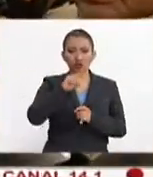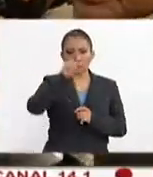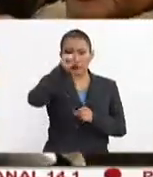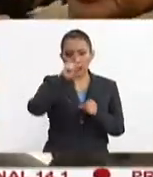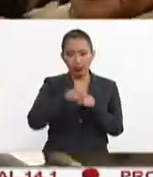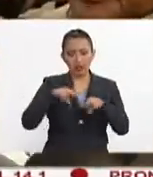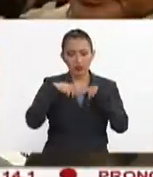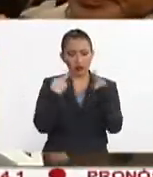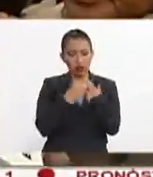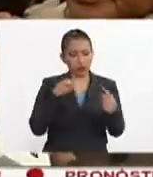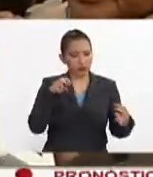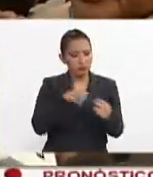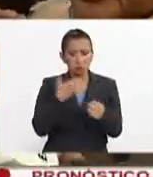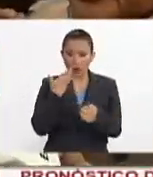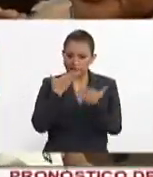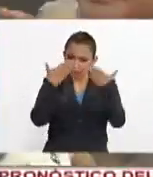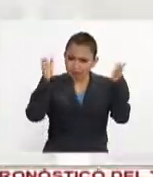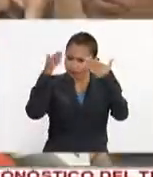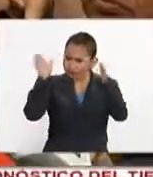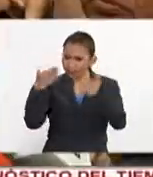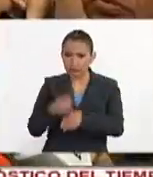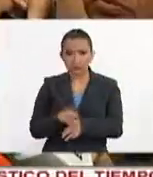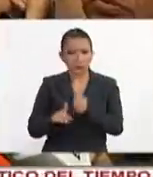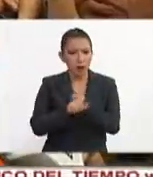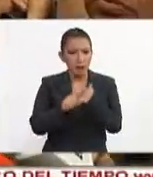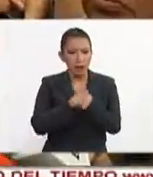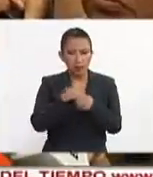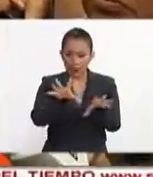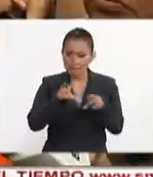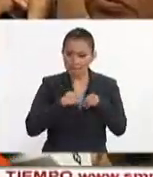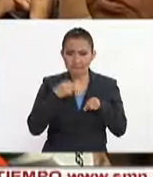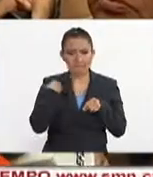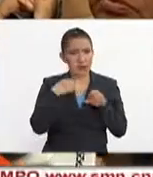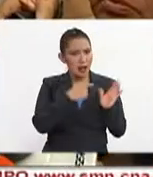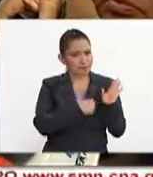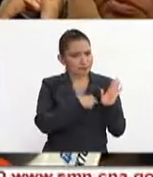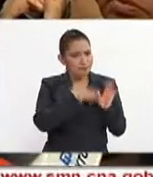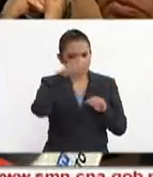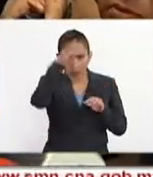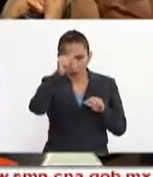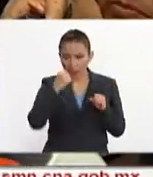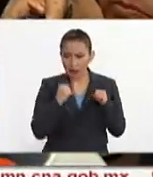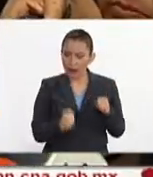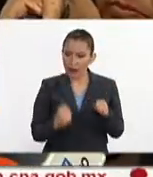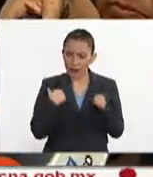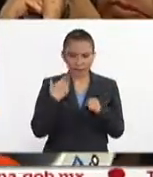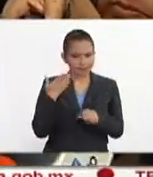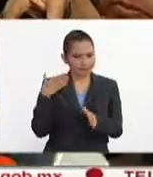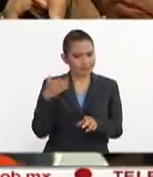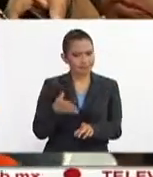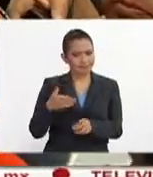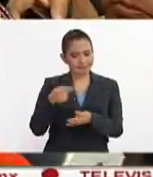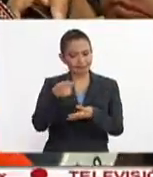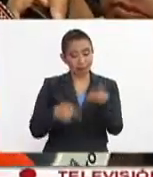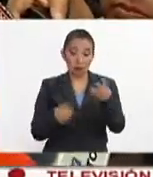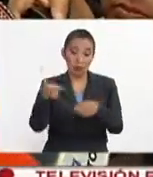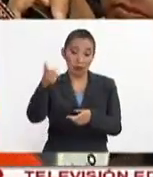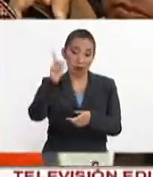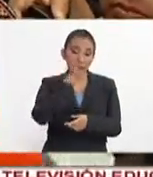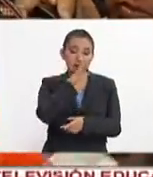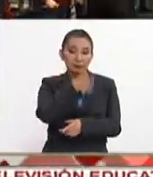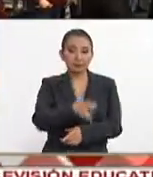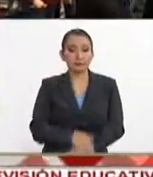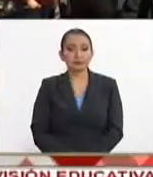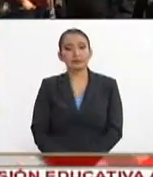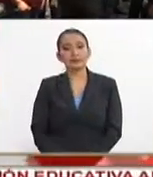subsecretarios, estaban muy sensibles al problema, se asumieron acuerdos muy fuertes, muy específicos y pues esperemos los